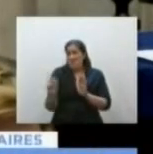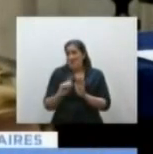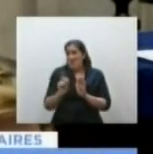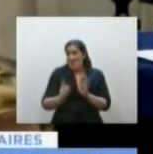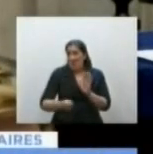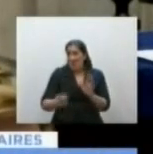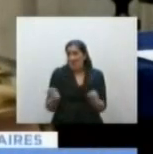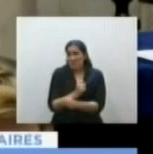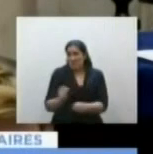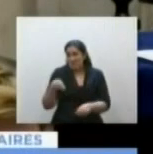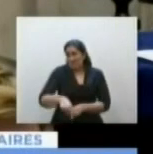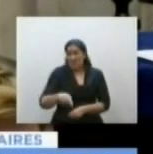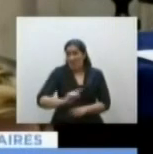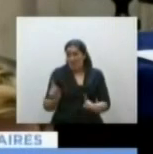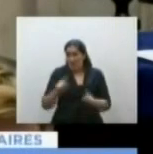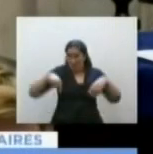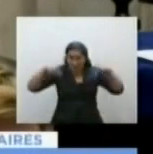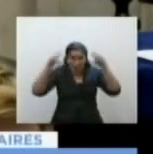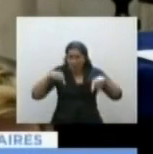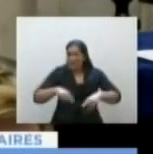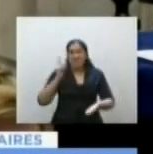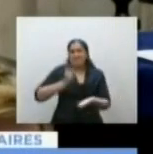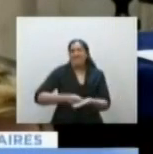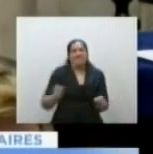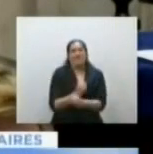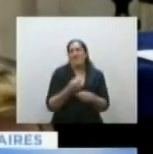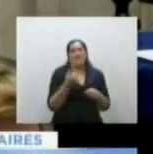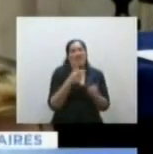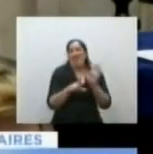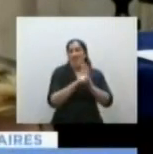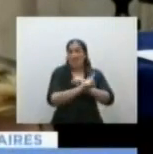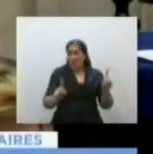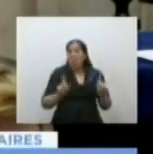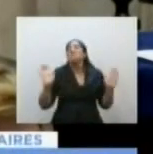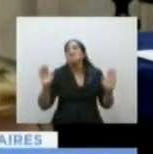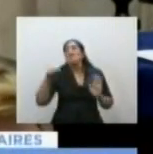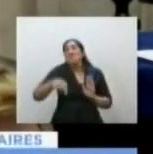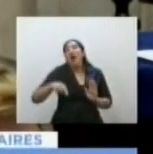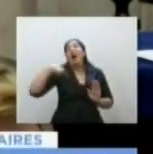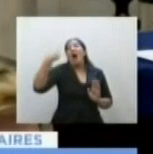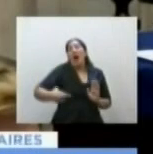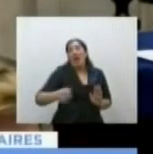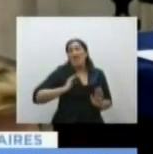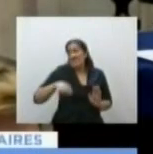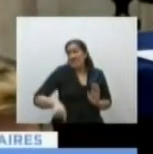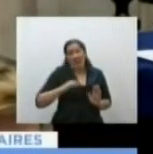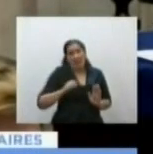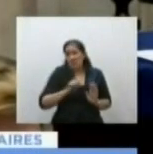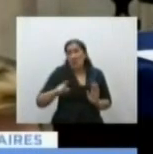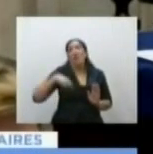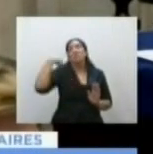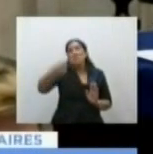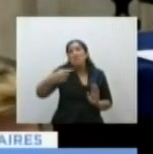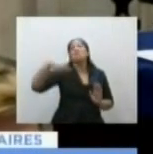volvés a tu casa. Ni siquiera internación. Y ellos hablan de la cuestión quirúrgica. Entonces, a mí cualquiera que pueda evolucionar en su pensamiento me parece que está bien.